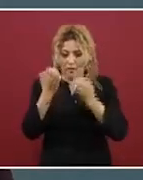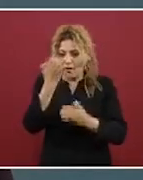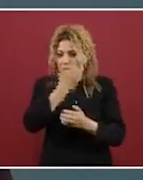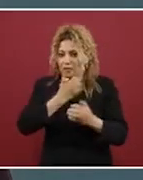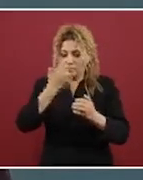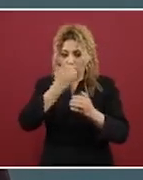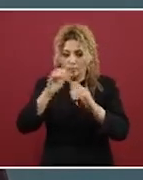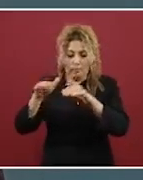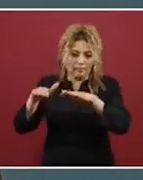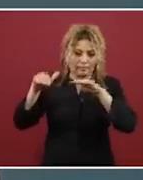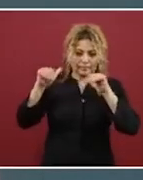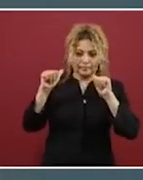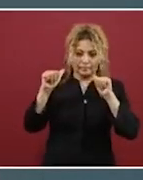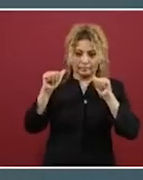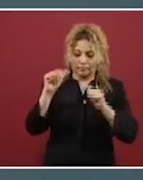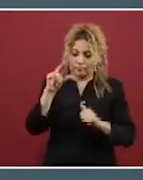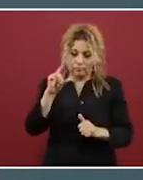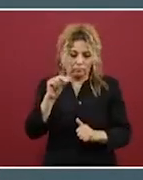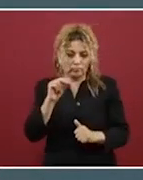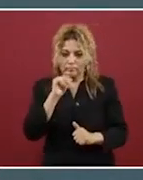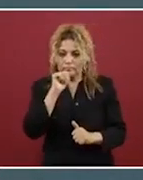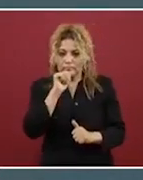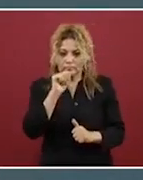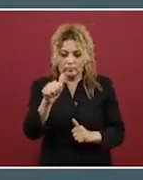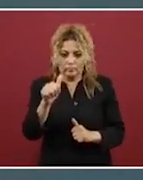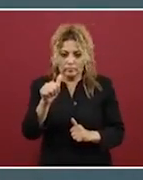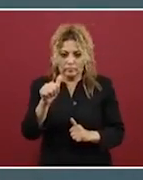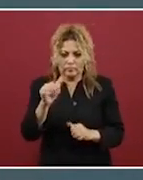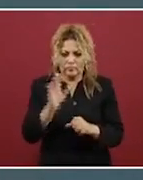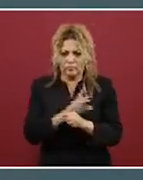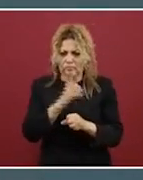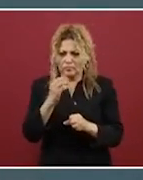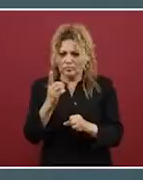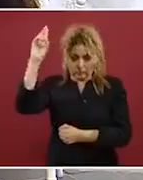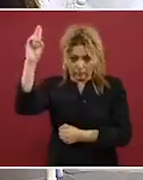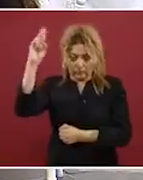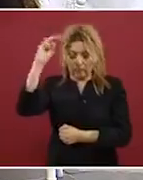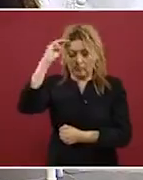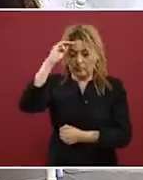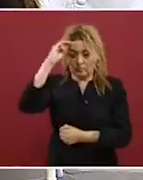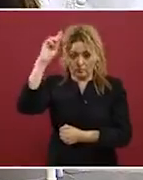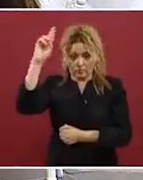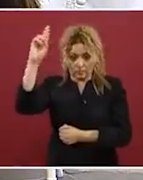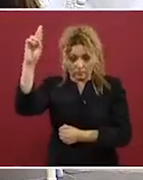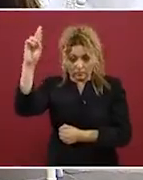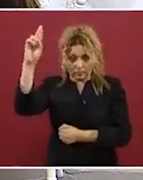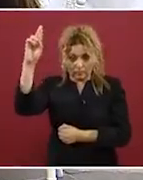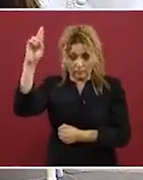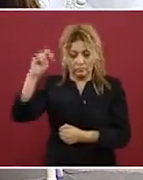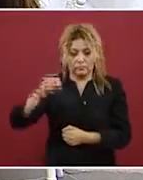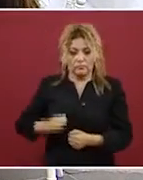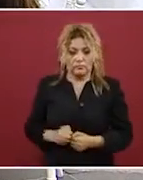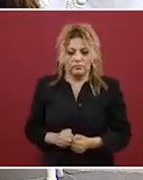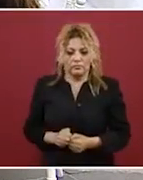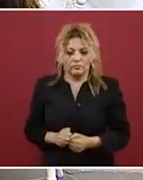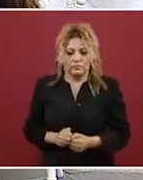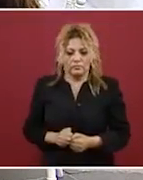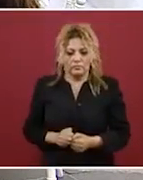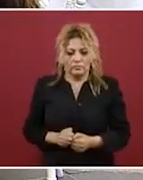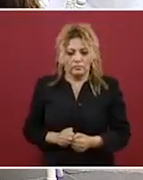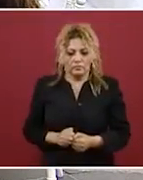la escuela los niños por necesidad en el marco del día del niño el jefe del ejecutivo